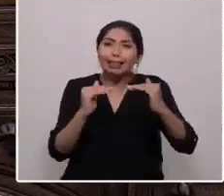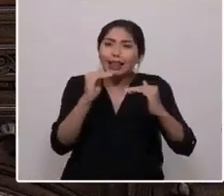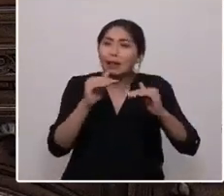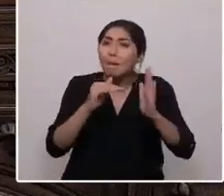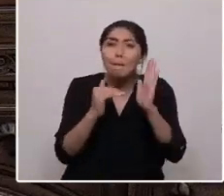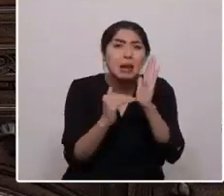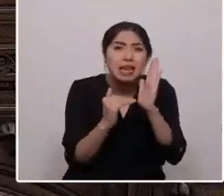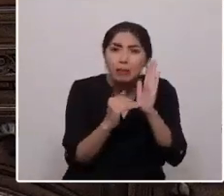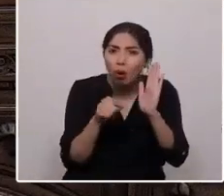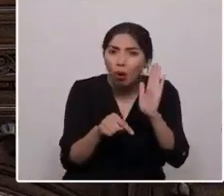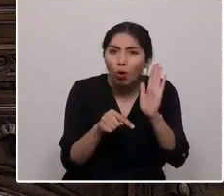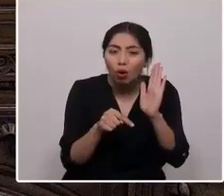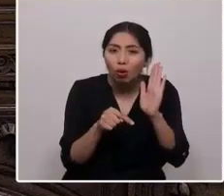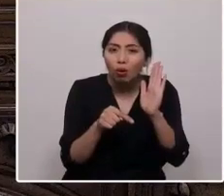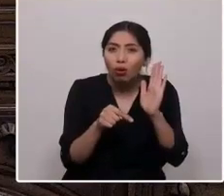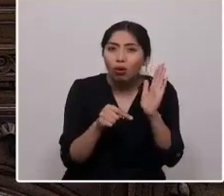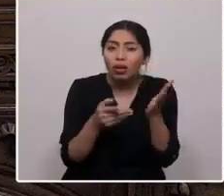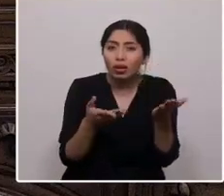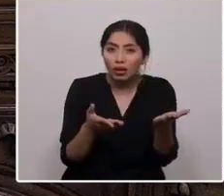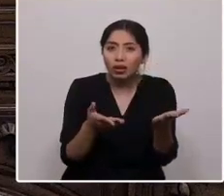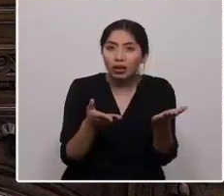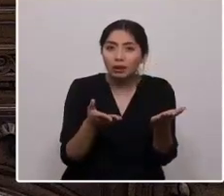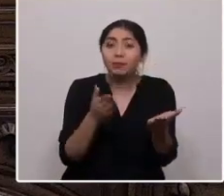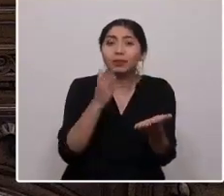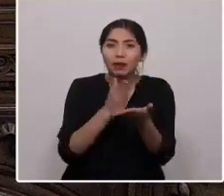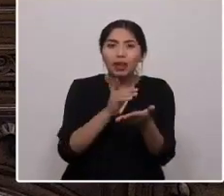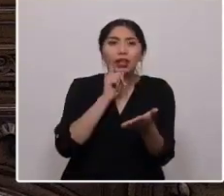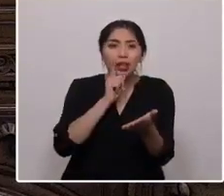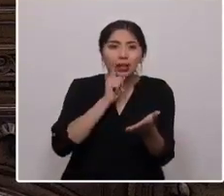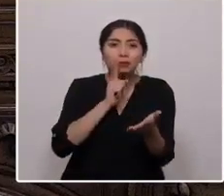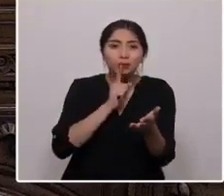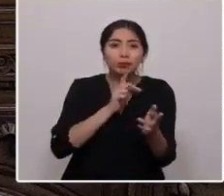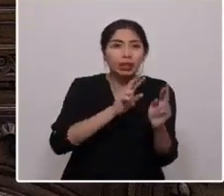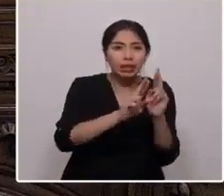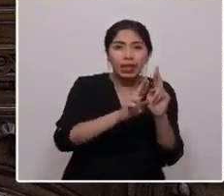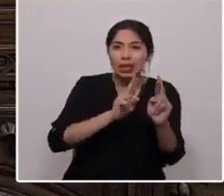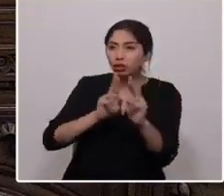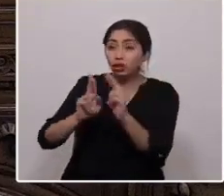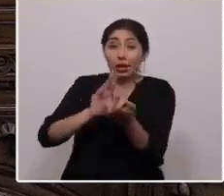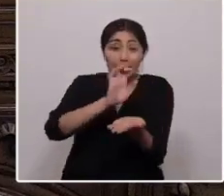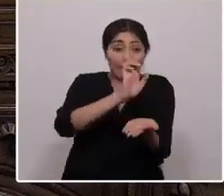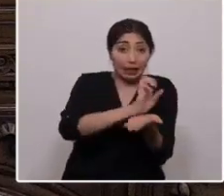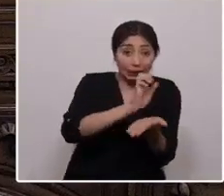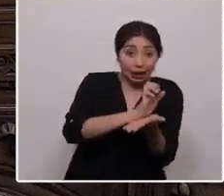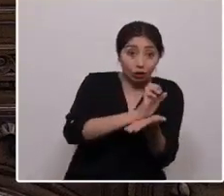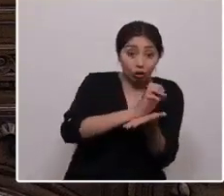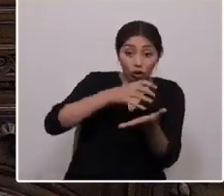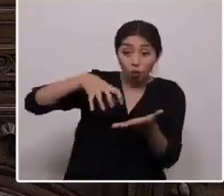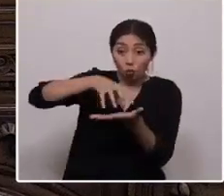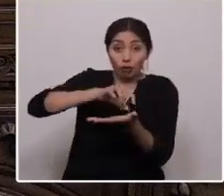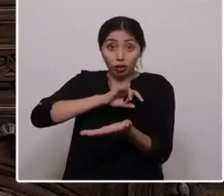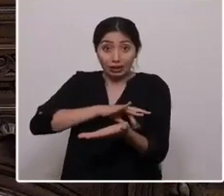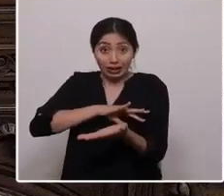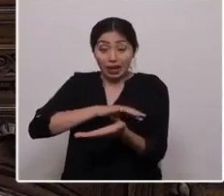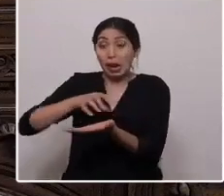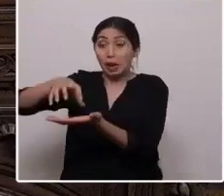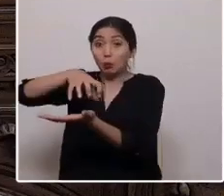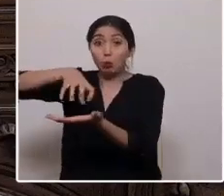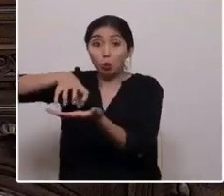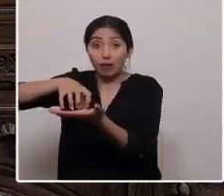establecerá el relato el relacionamiento entre el estado el pueblo de chile y los pueblos naciones